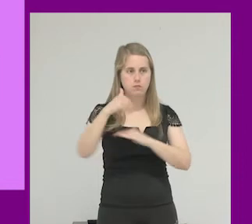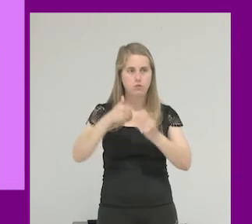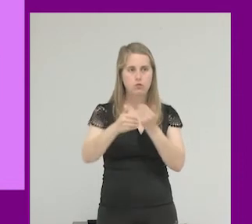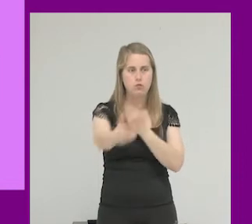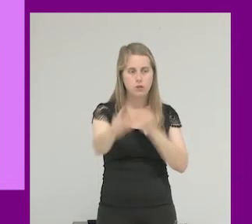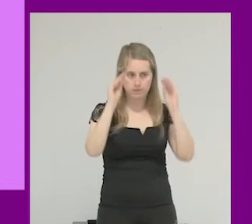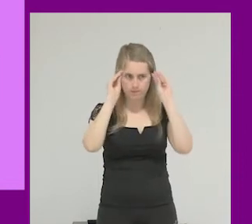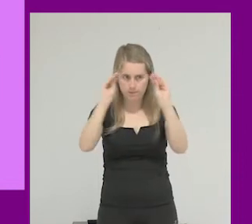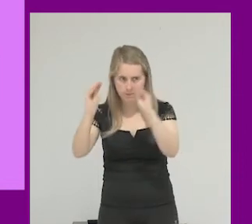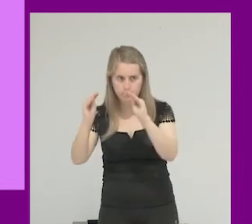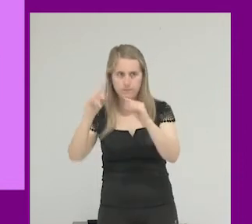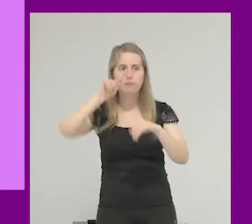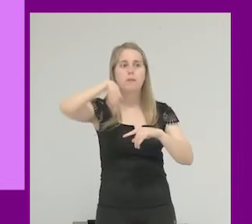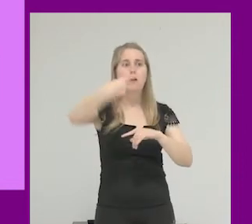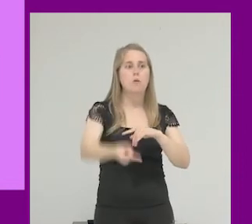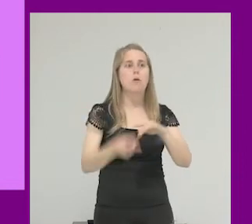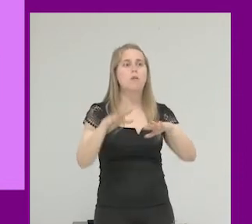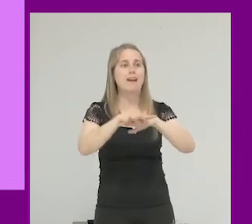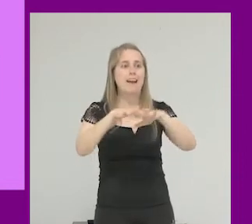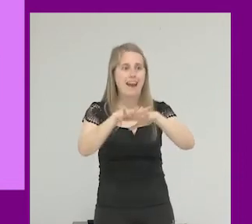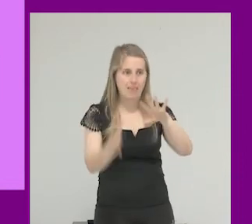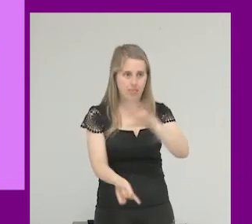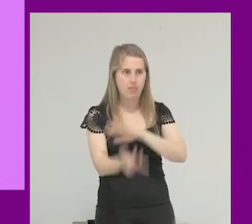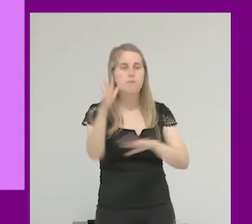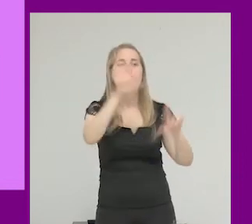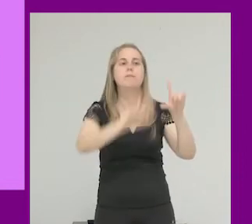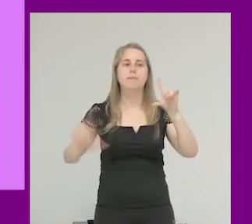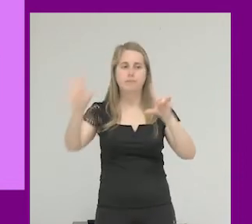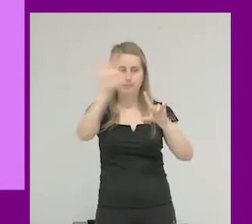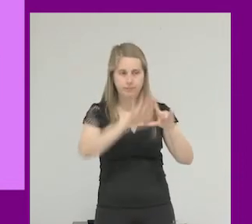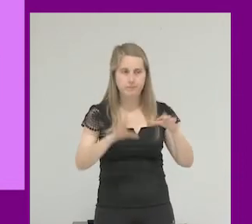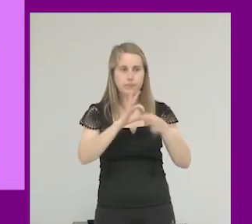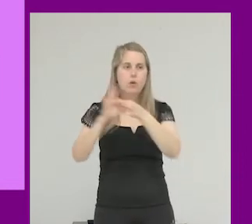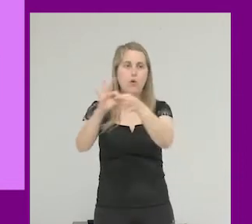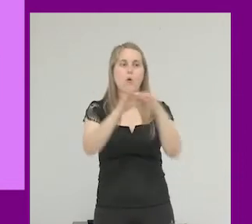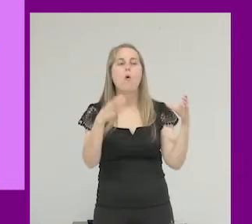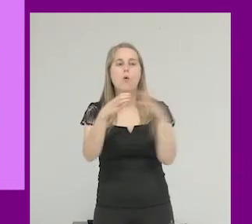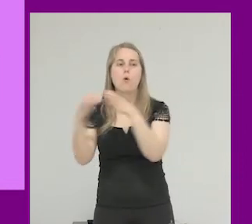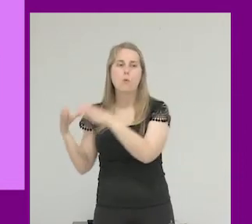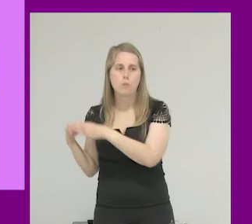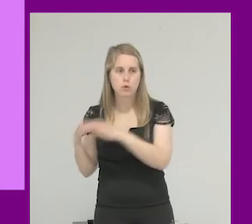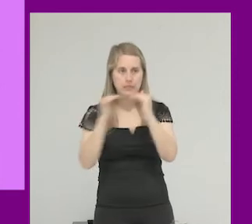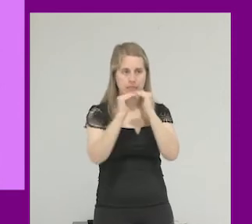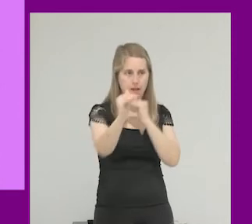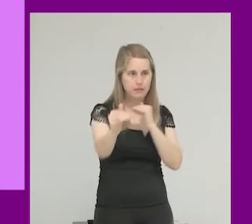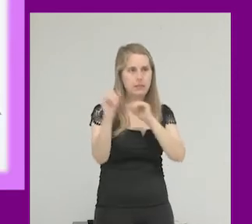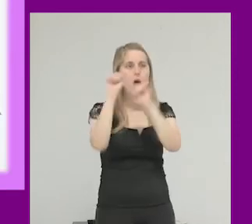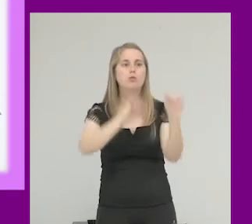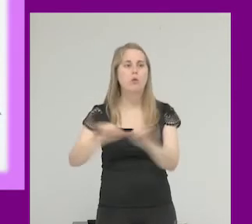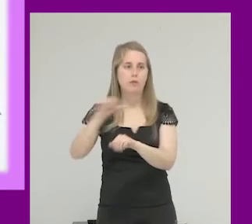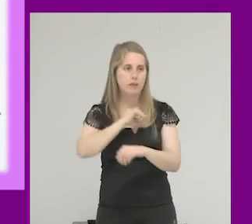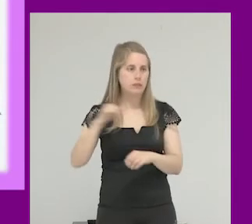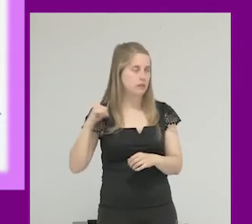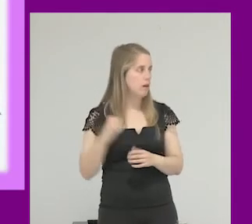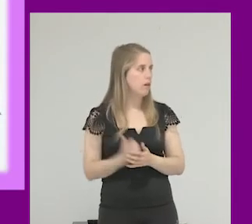formadoras para crear una red a nivel estatal de grupos estables de autodefensa.